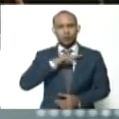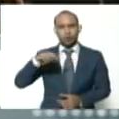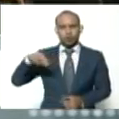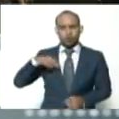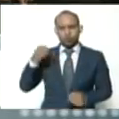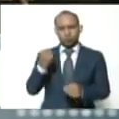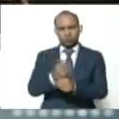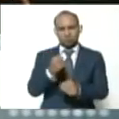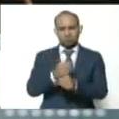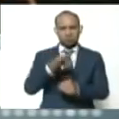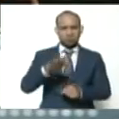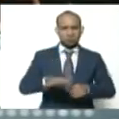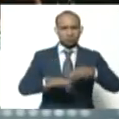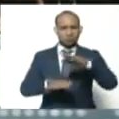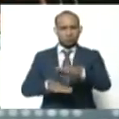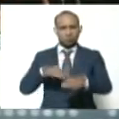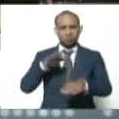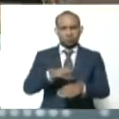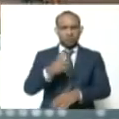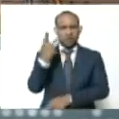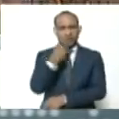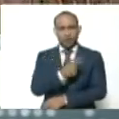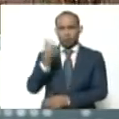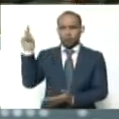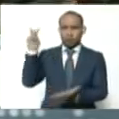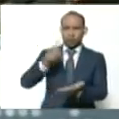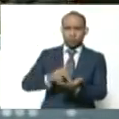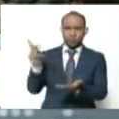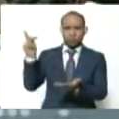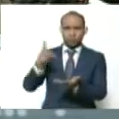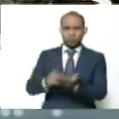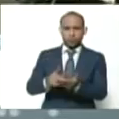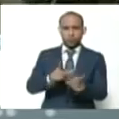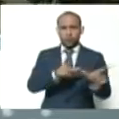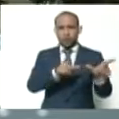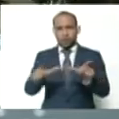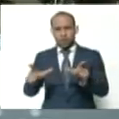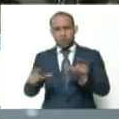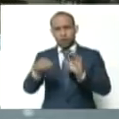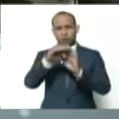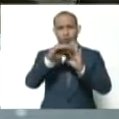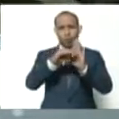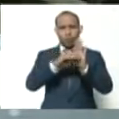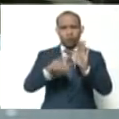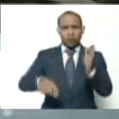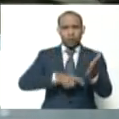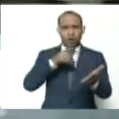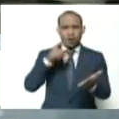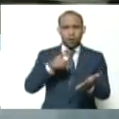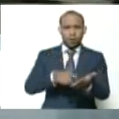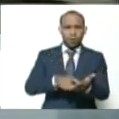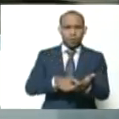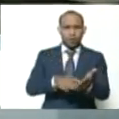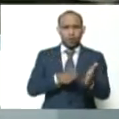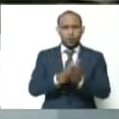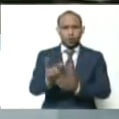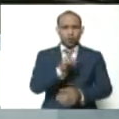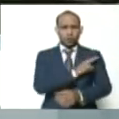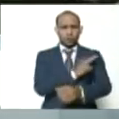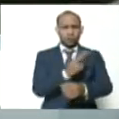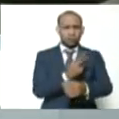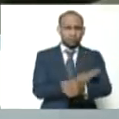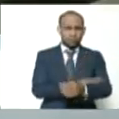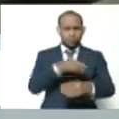en eso. Las vacunas que han llegado, bueno, ya se ha hecho una programación para reforzar la vacunación de